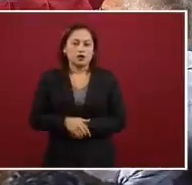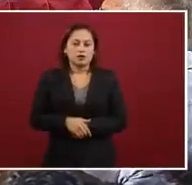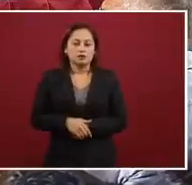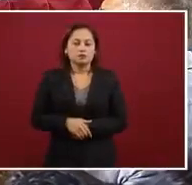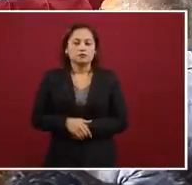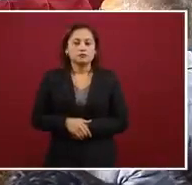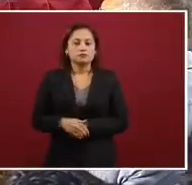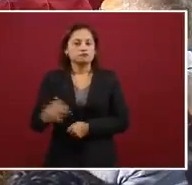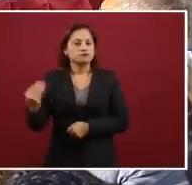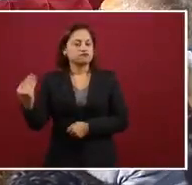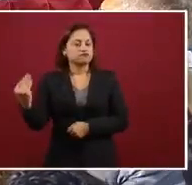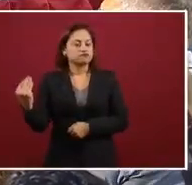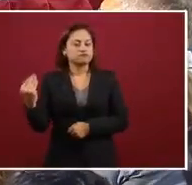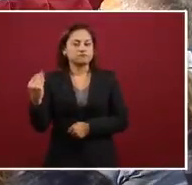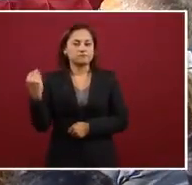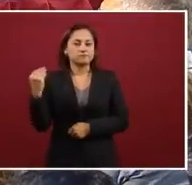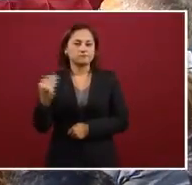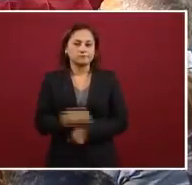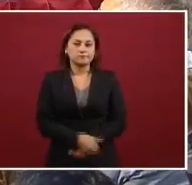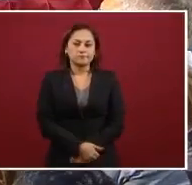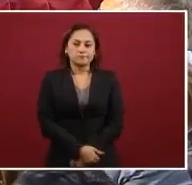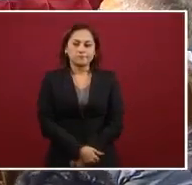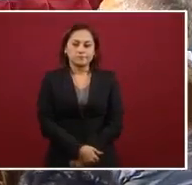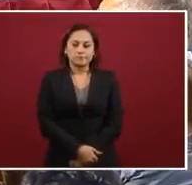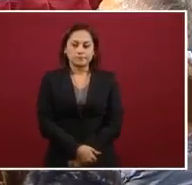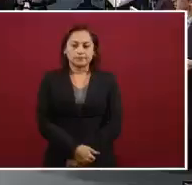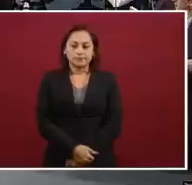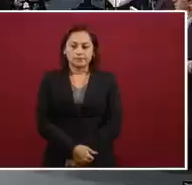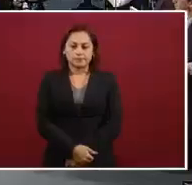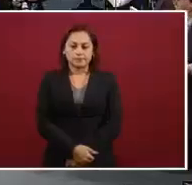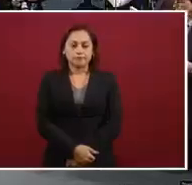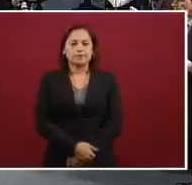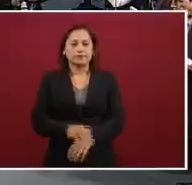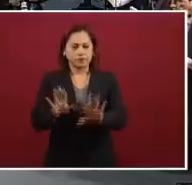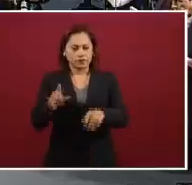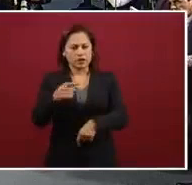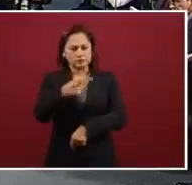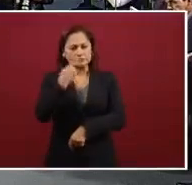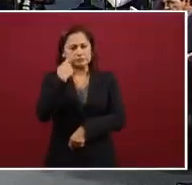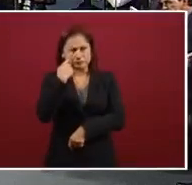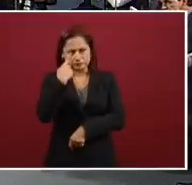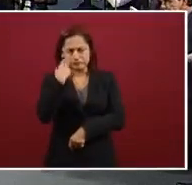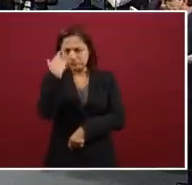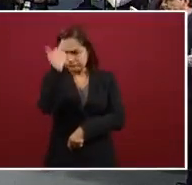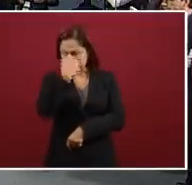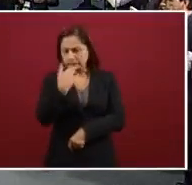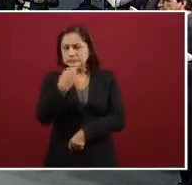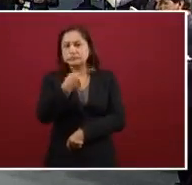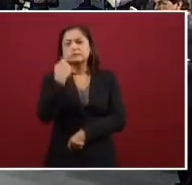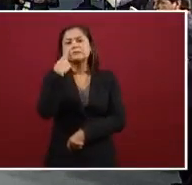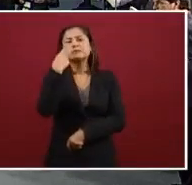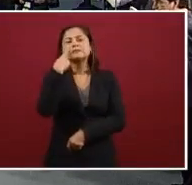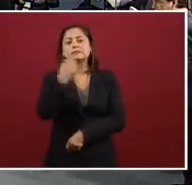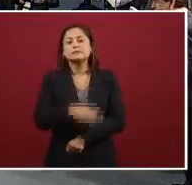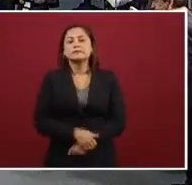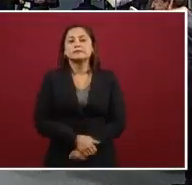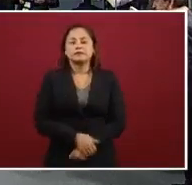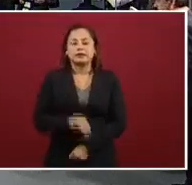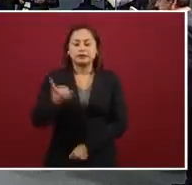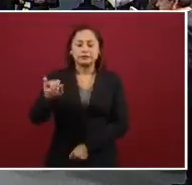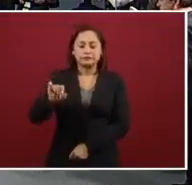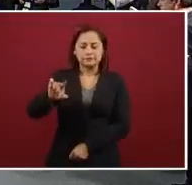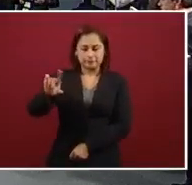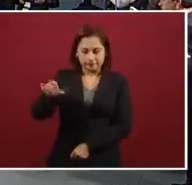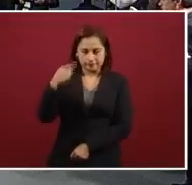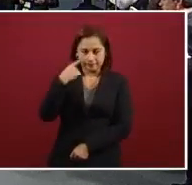no hay. No, véanlo, chéquenlo, que lo chequen, sí, por favor. Sí, lo vemos. que lo chequen. Lo vemos. Ajá. Lo